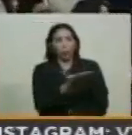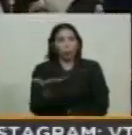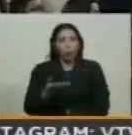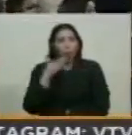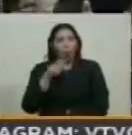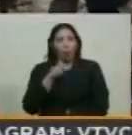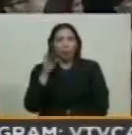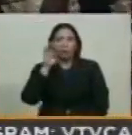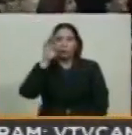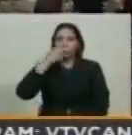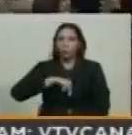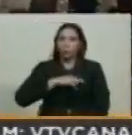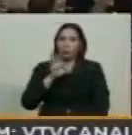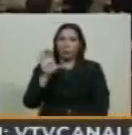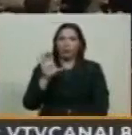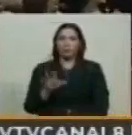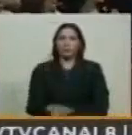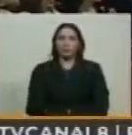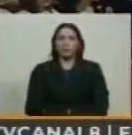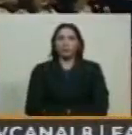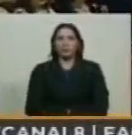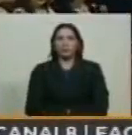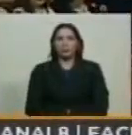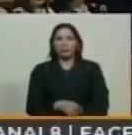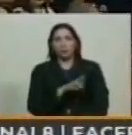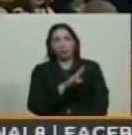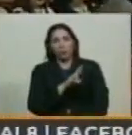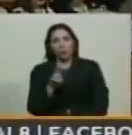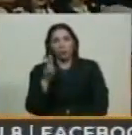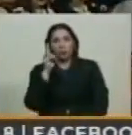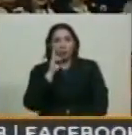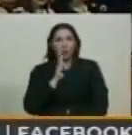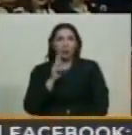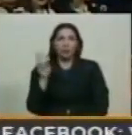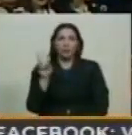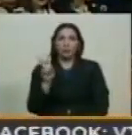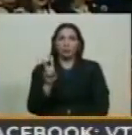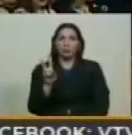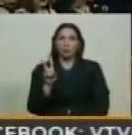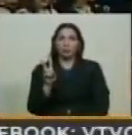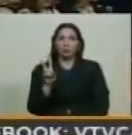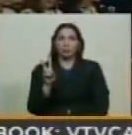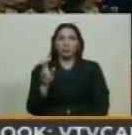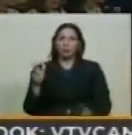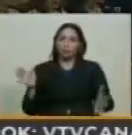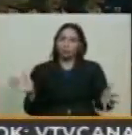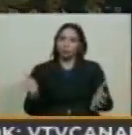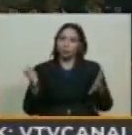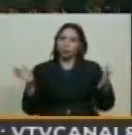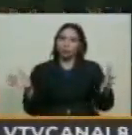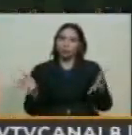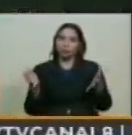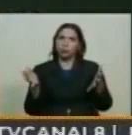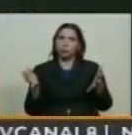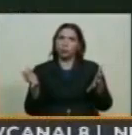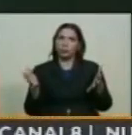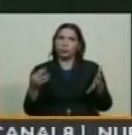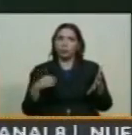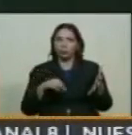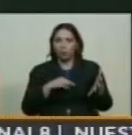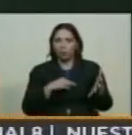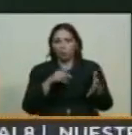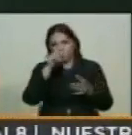de nuestro país, de la República Bolivariana de Venezuela, podamos alentarlos con nuestro reconocimiento y